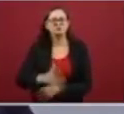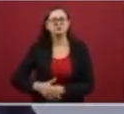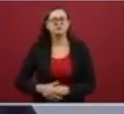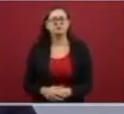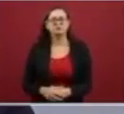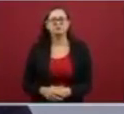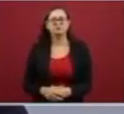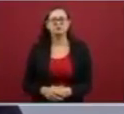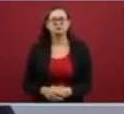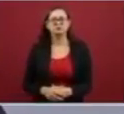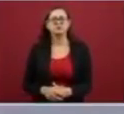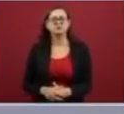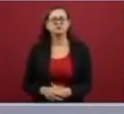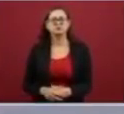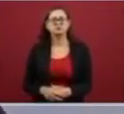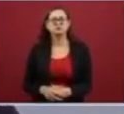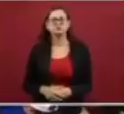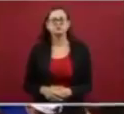Nuestro movimiento